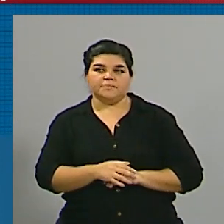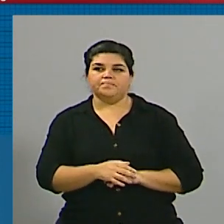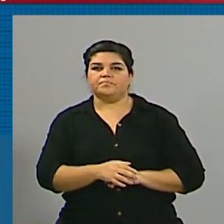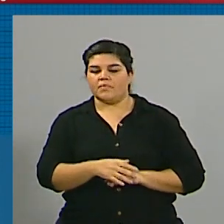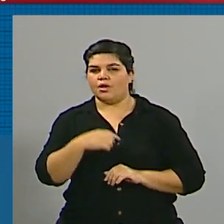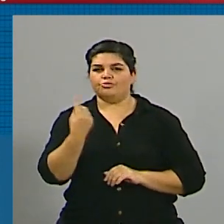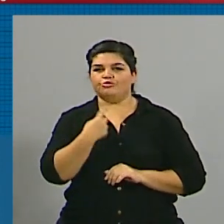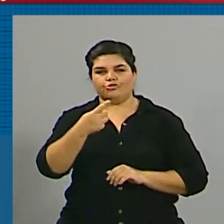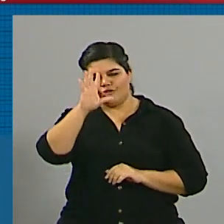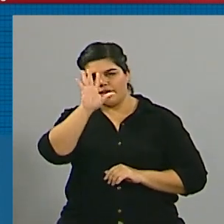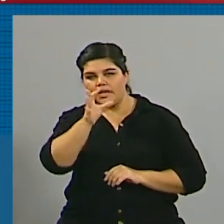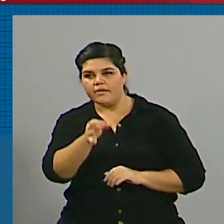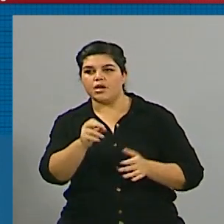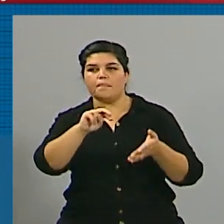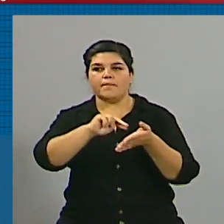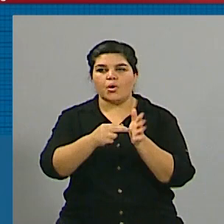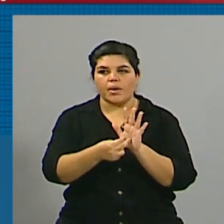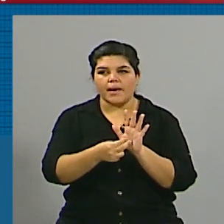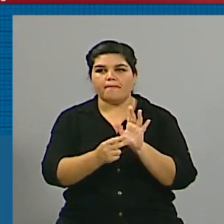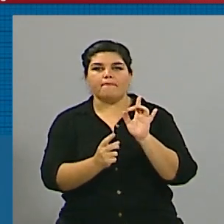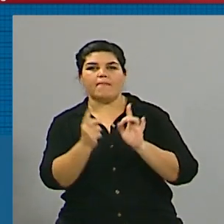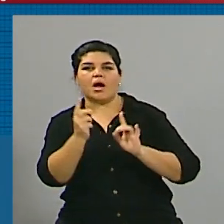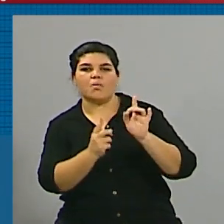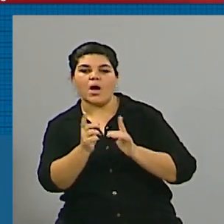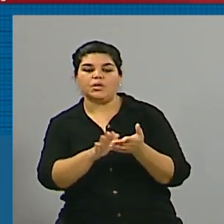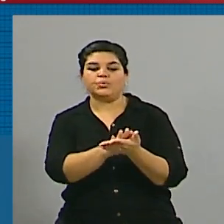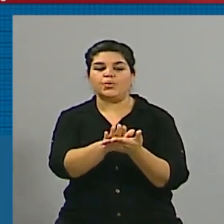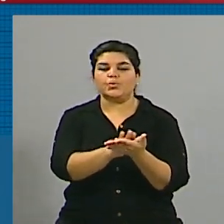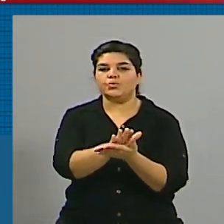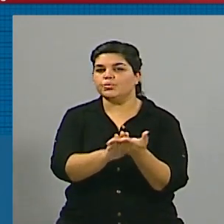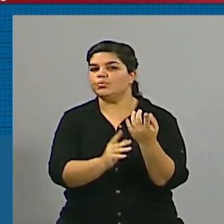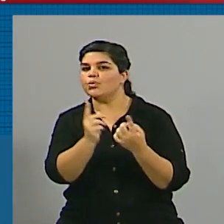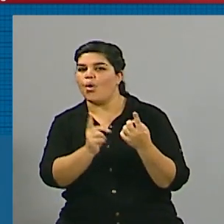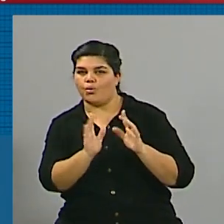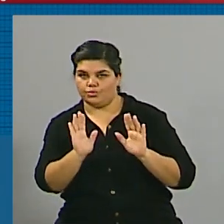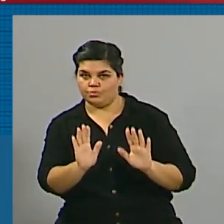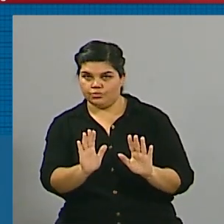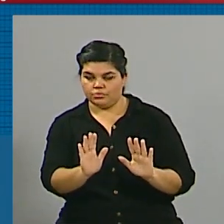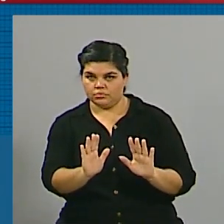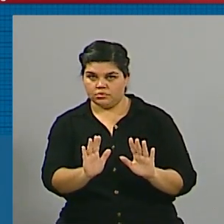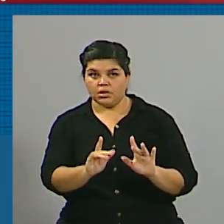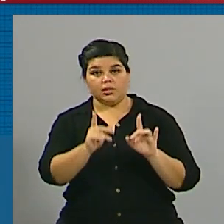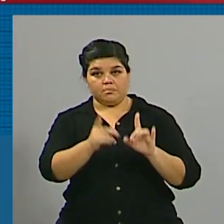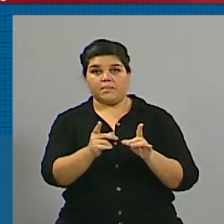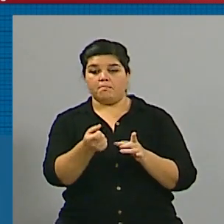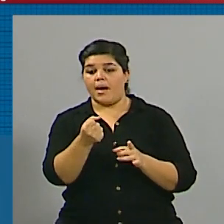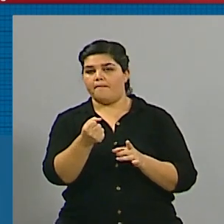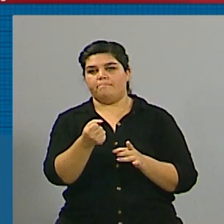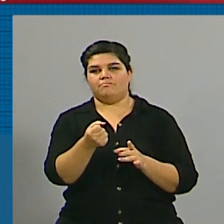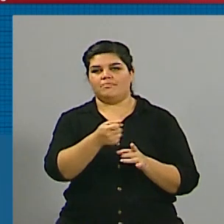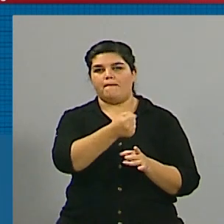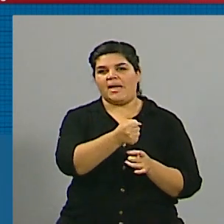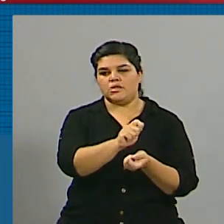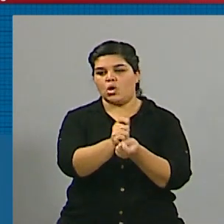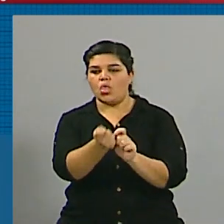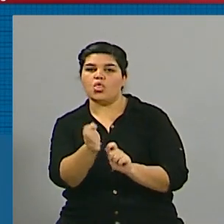¿no?, las consecuencias y también las soluciones, podemos decir, que trae un determinado tipo de cambio. En